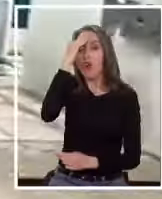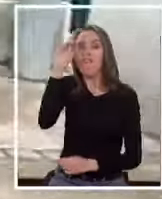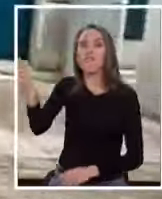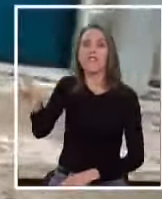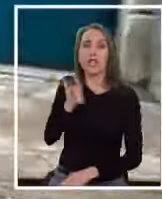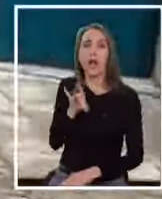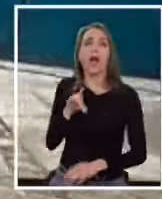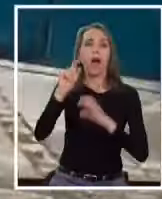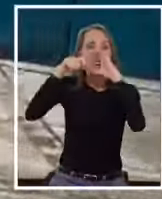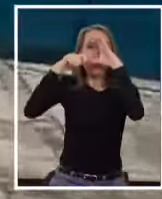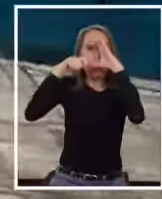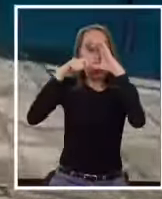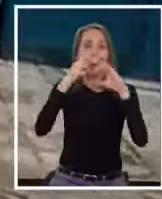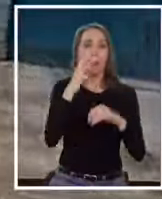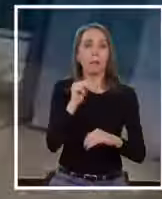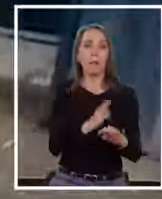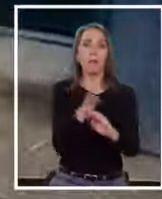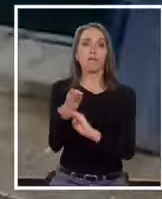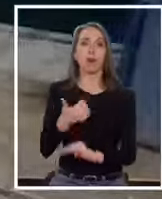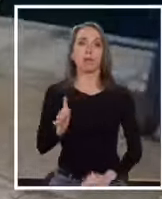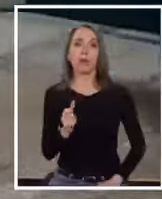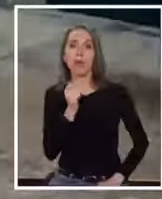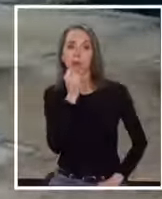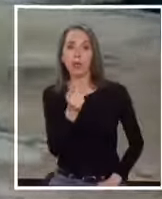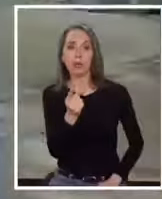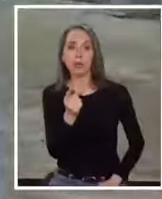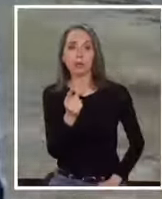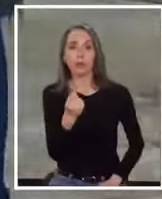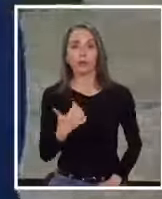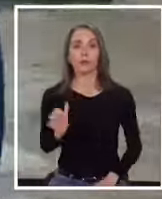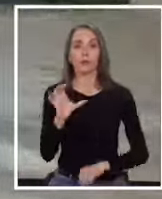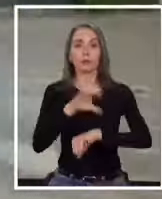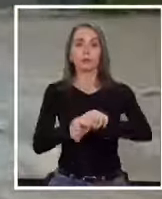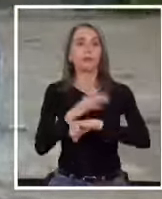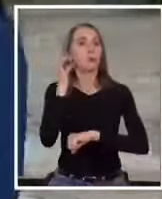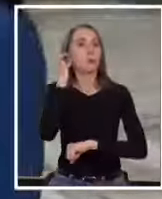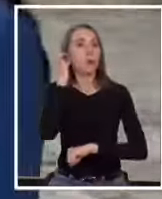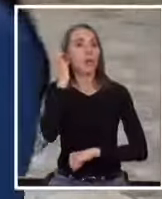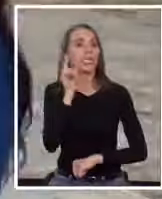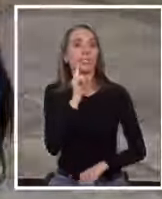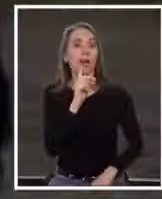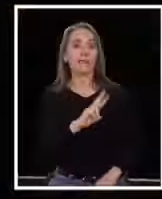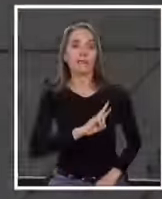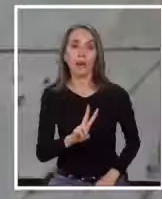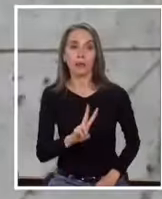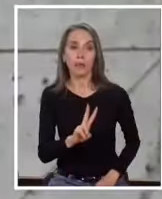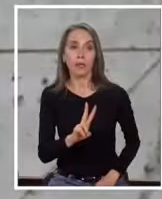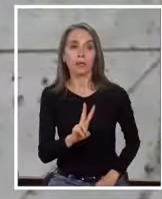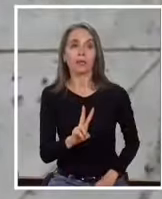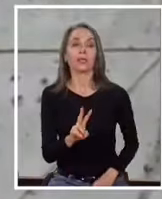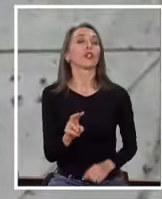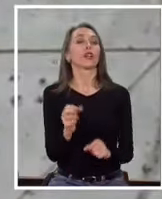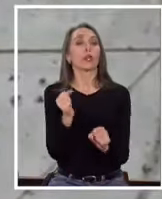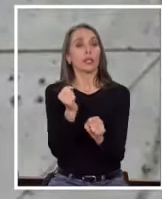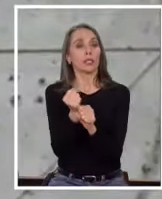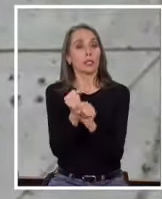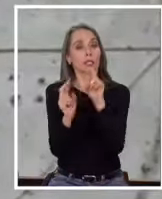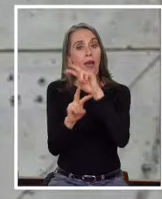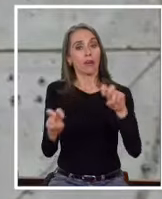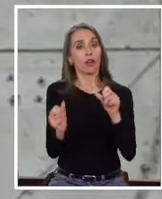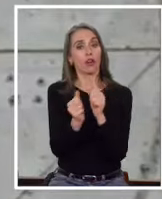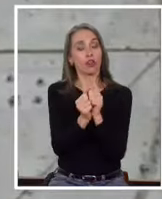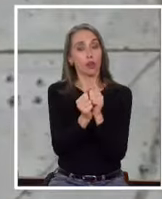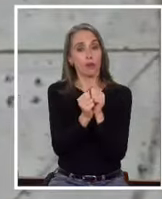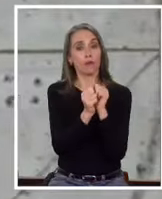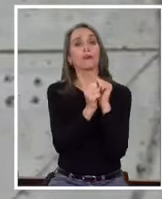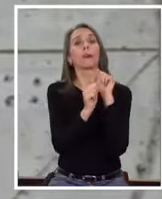los videos, los padres llegaron hasta la PDI, denunciaron y este jueves la policía detuvo a la mujer en Valparaíso. En un trabajo en conjunto con la Fiscalía Local